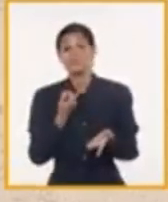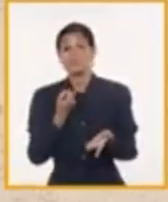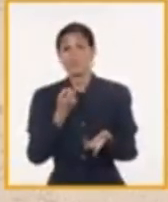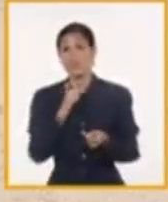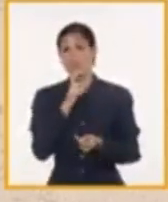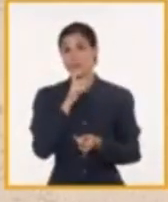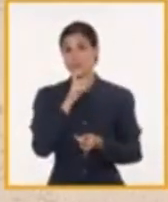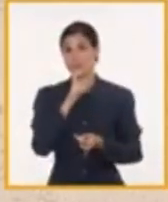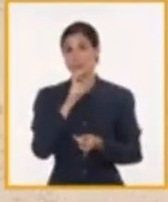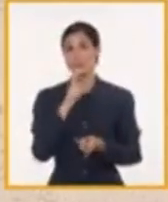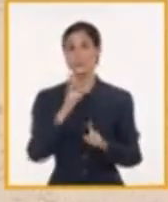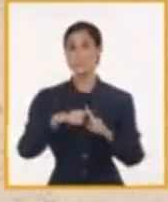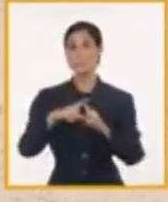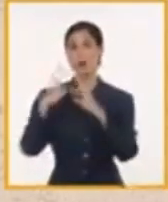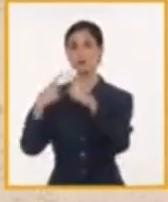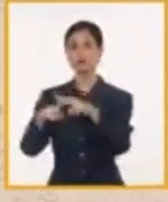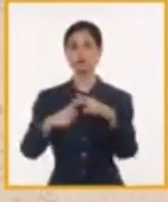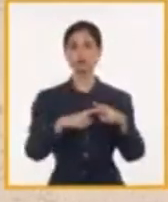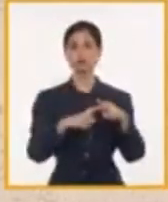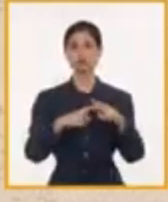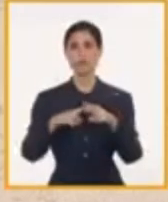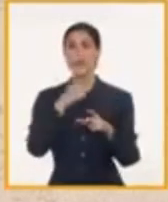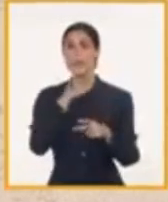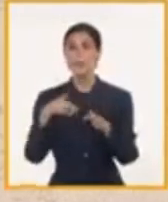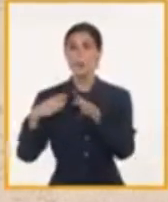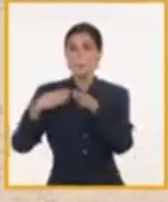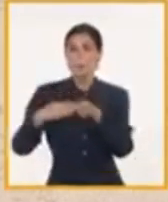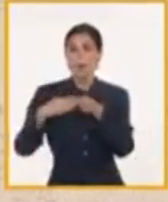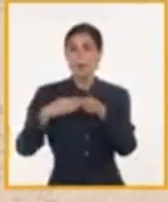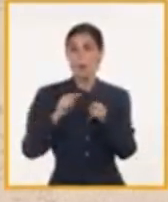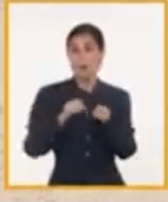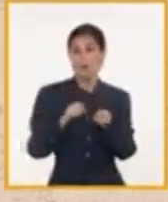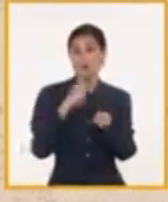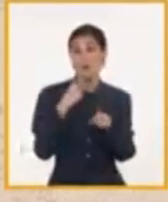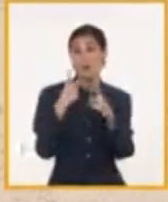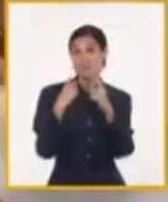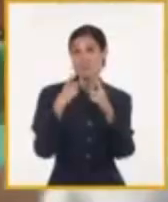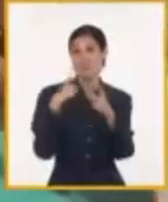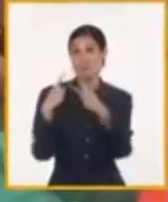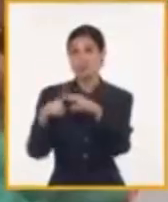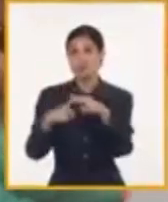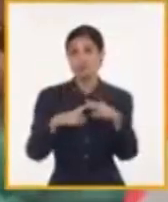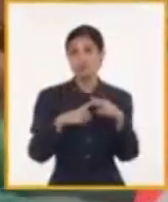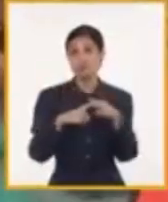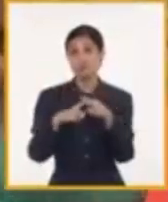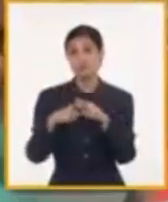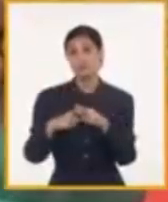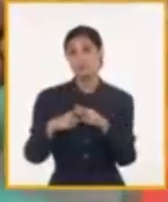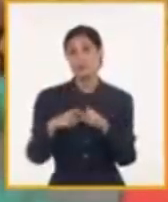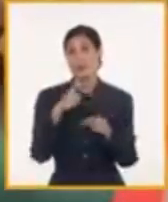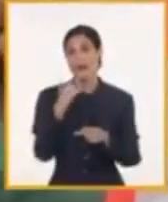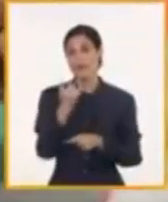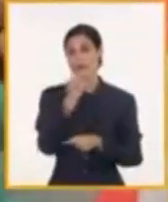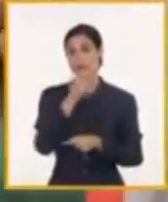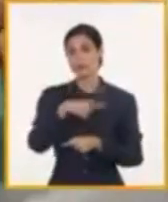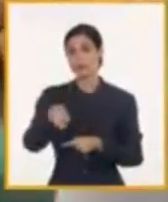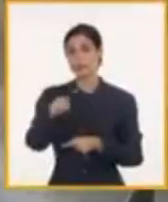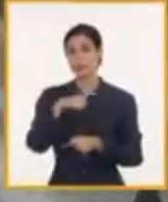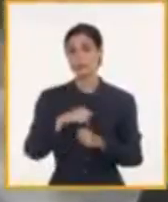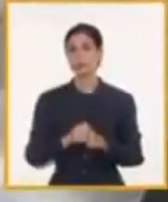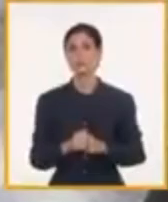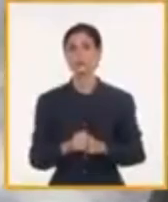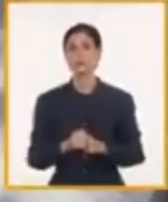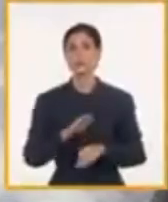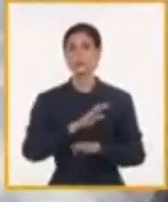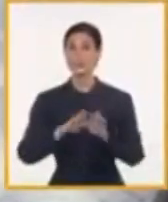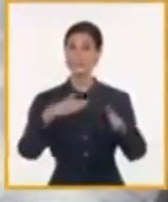de mantenimiento para las embarcaciones que han estado limitados durante todo el año. Conocida por sus siglas EPICOL, la